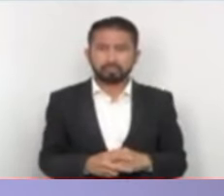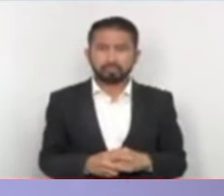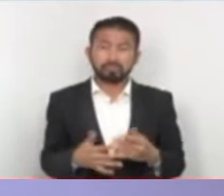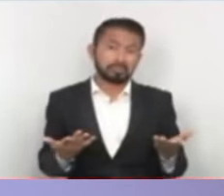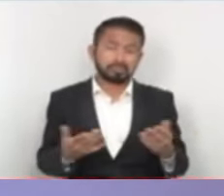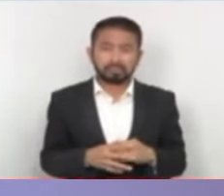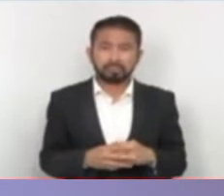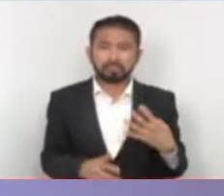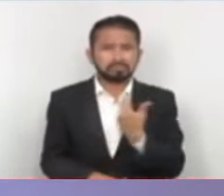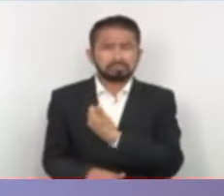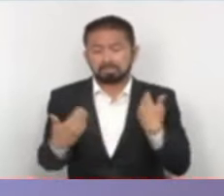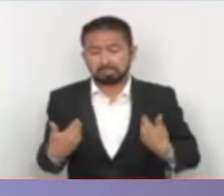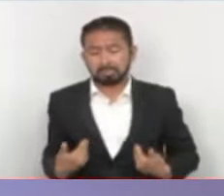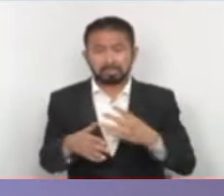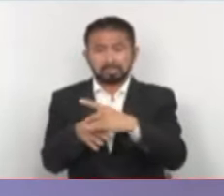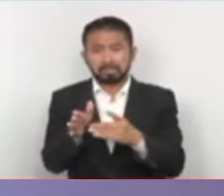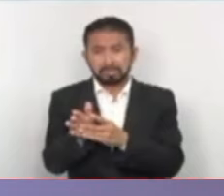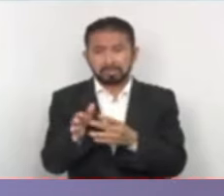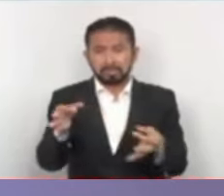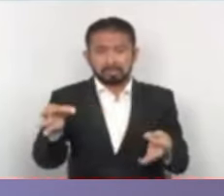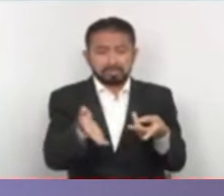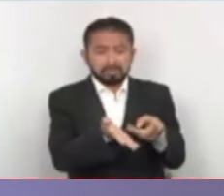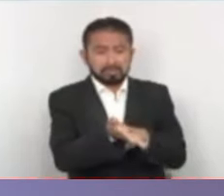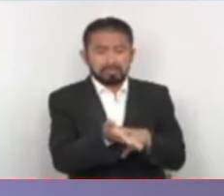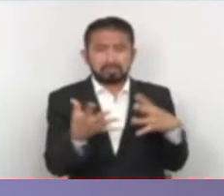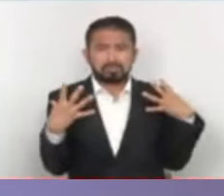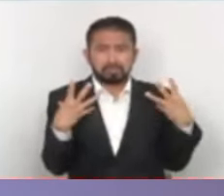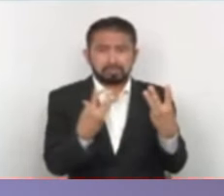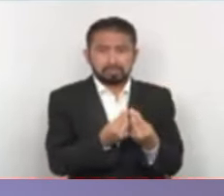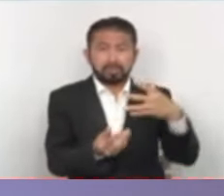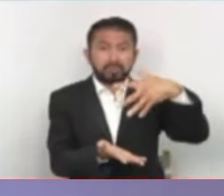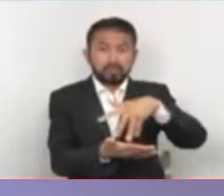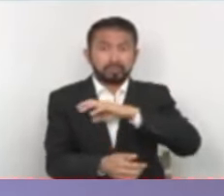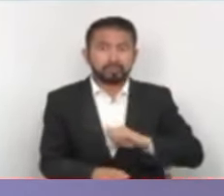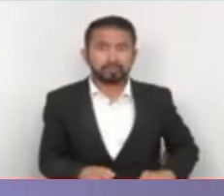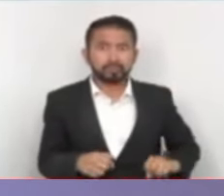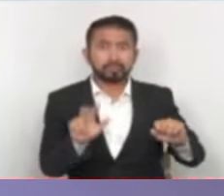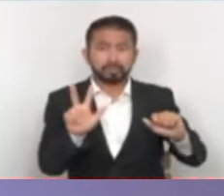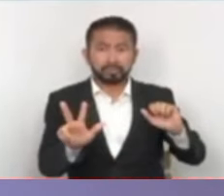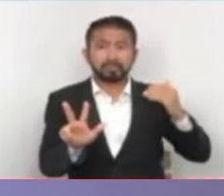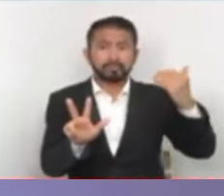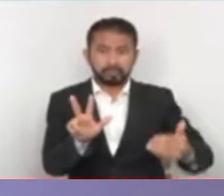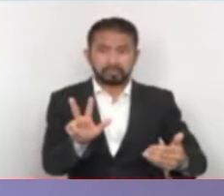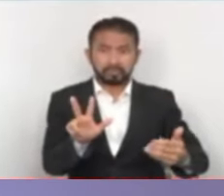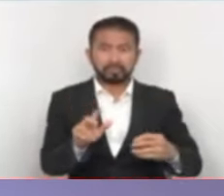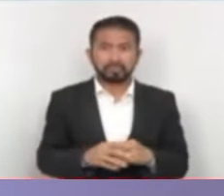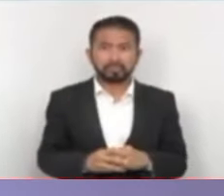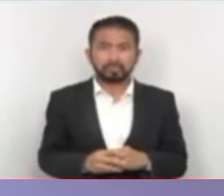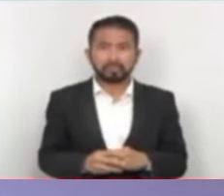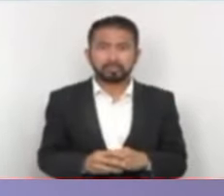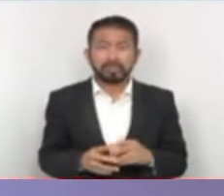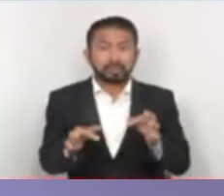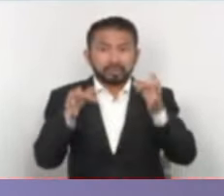final nosotros como diputados firmamos un contrato social con el pueblo salvadoreño de 3 años, pero